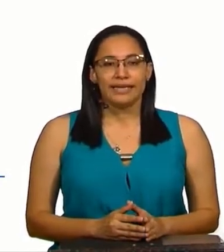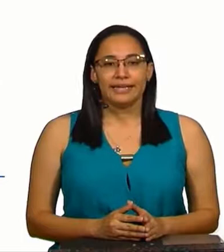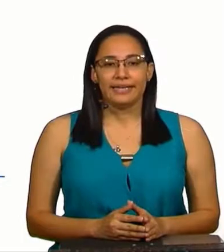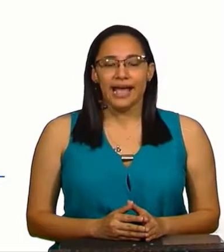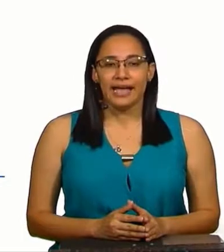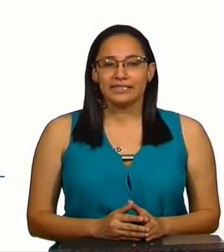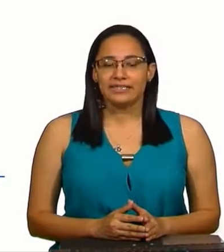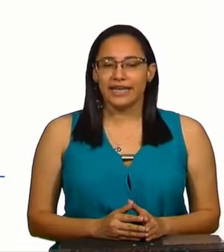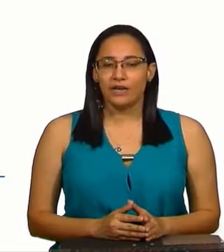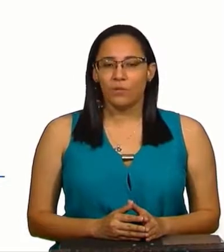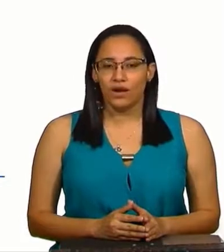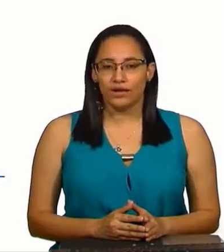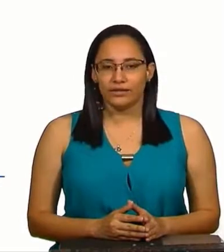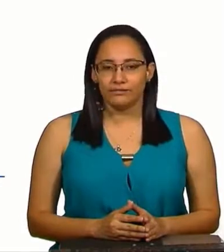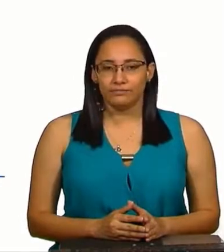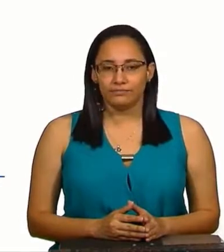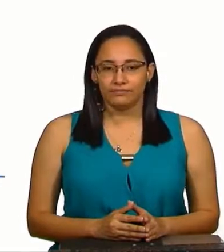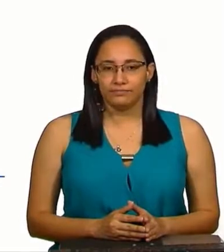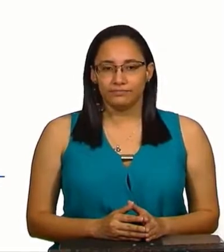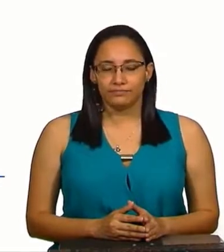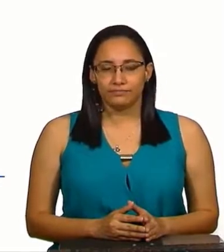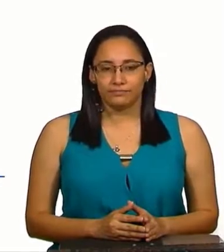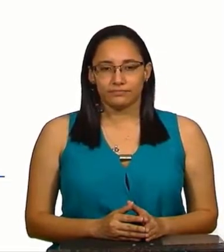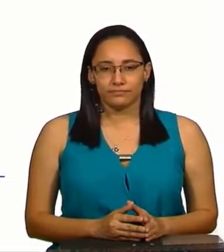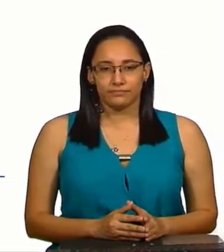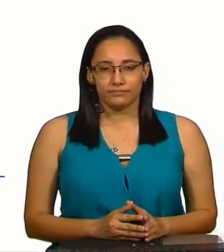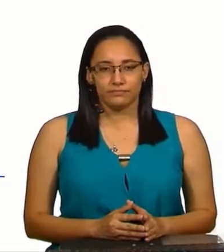repetirla, can I take one?